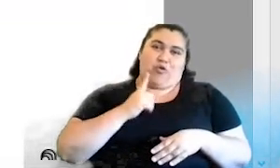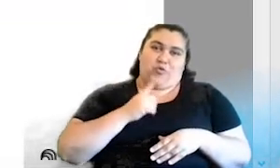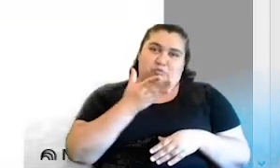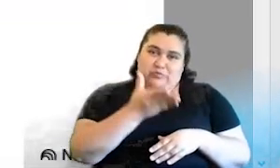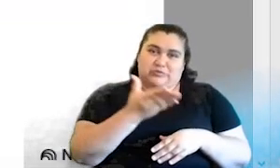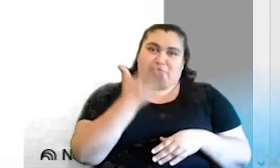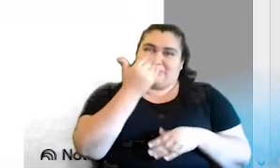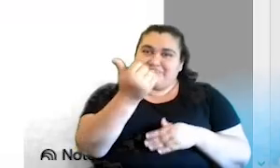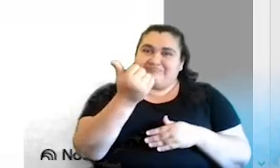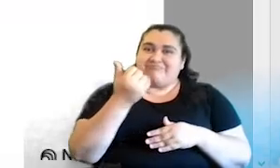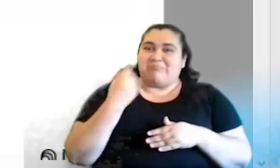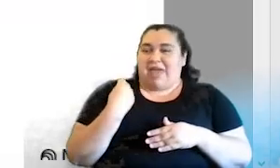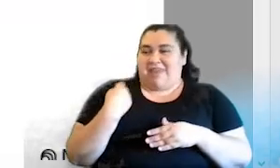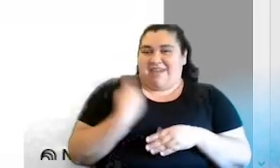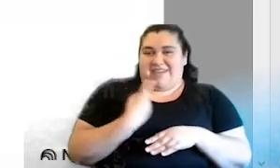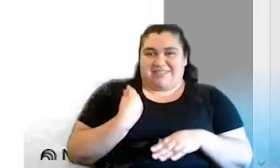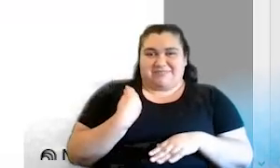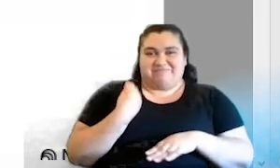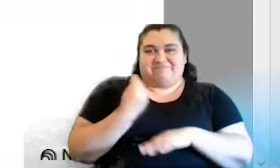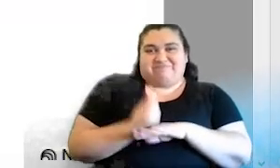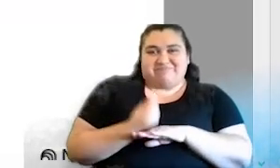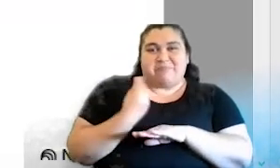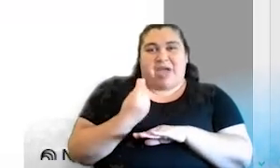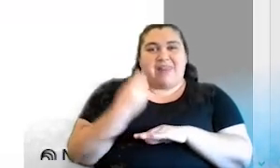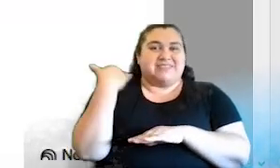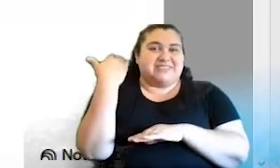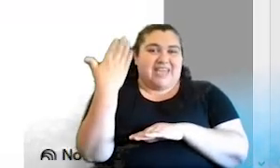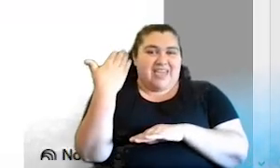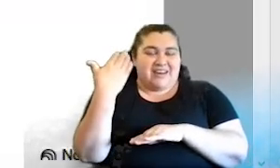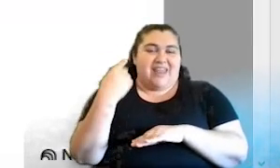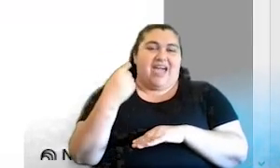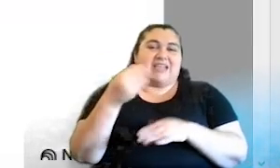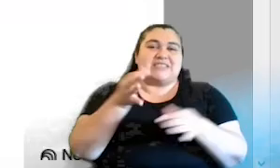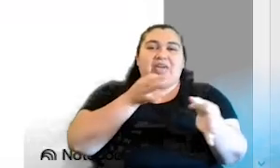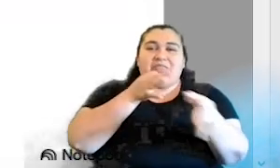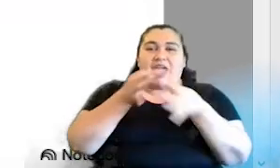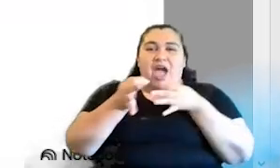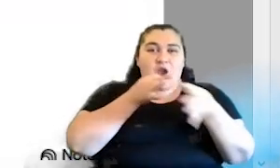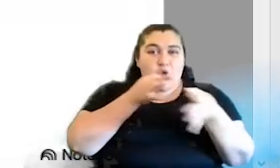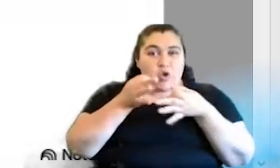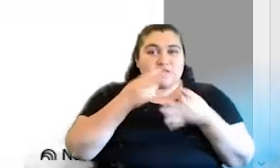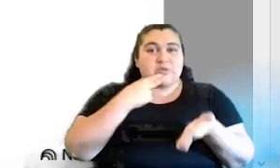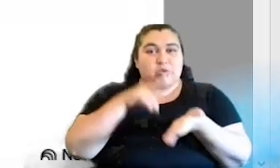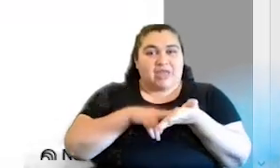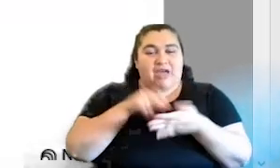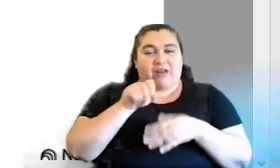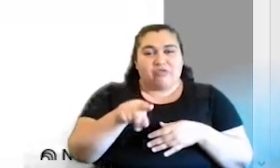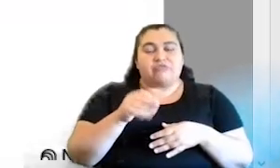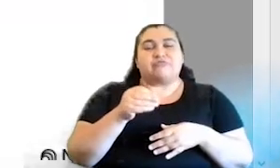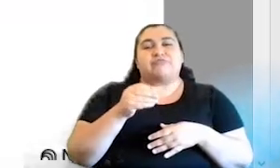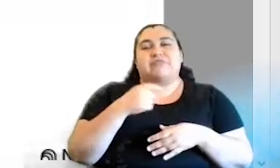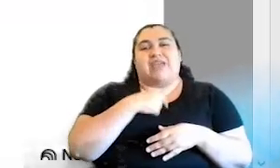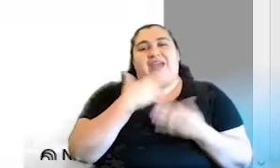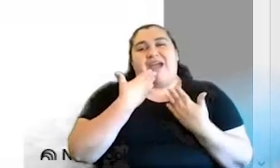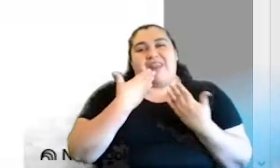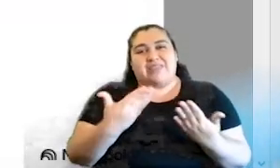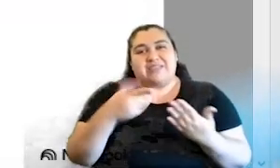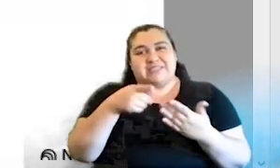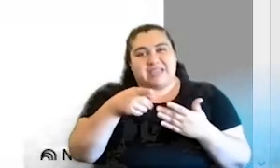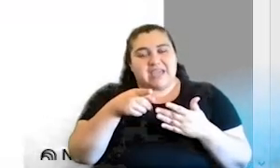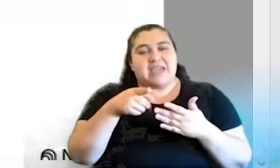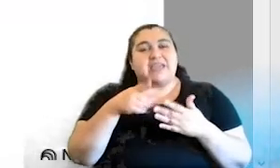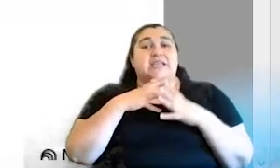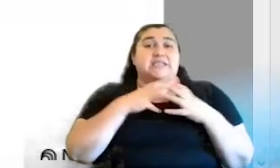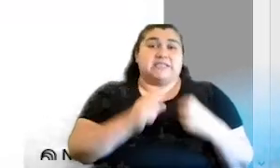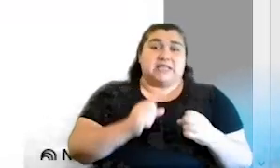hayan convocado para estas charlas de los diálogos tributarios. Quería agradecer no solamente a la